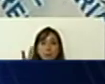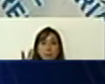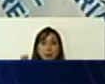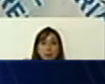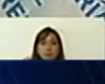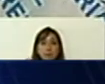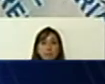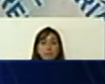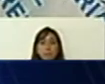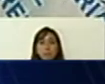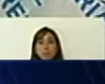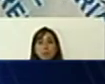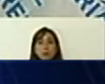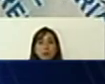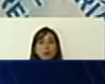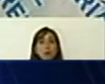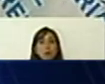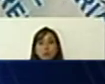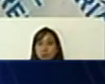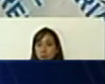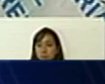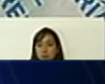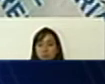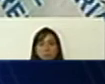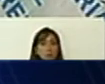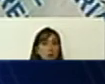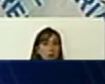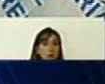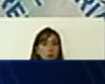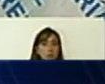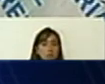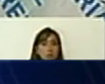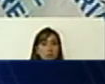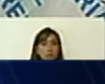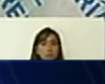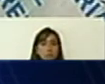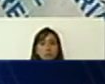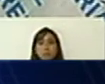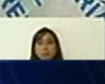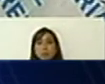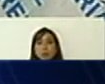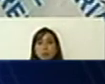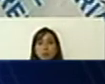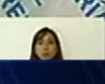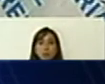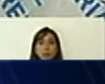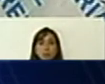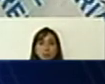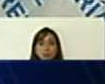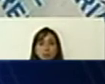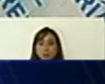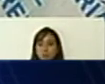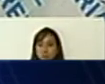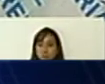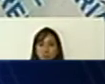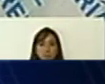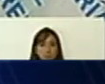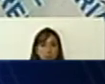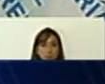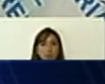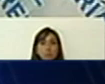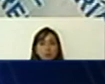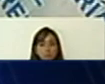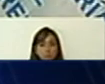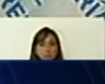junta directiva y en consecuencia nombrar nombrarla en Citgo Holding